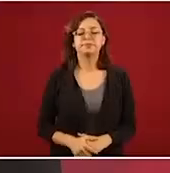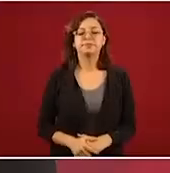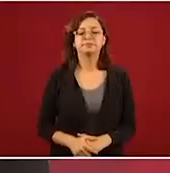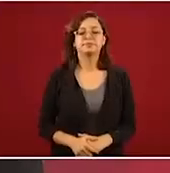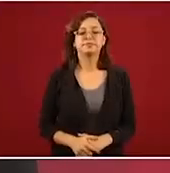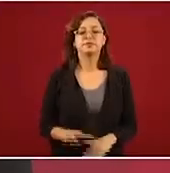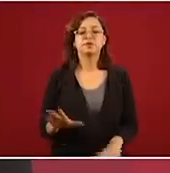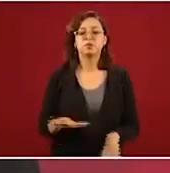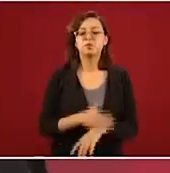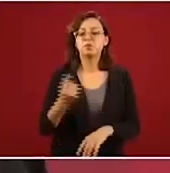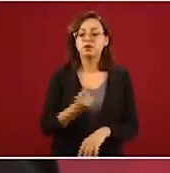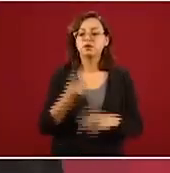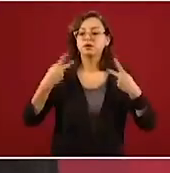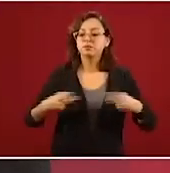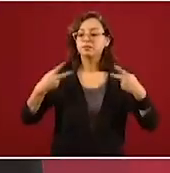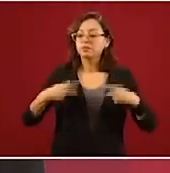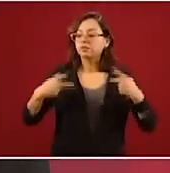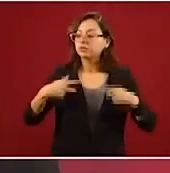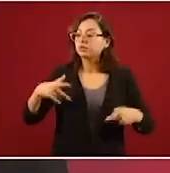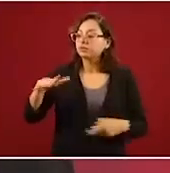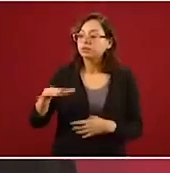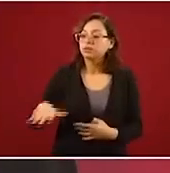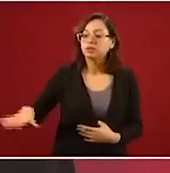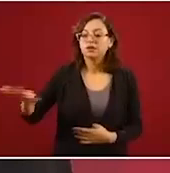porque abajo